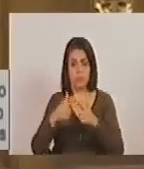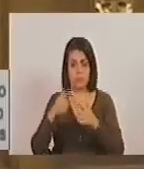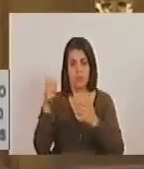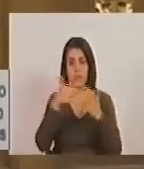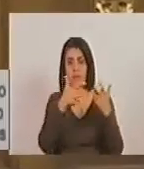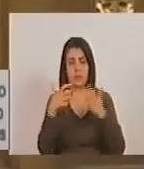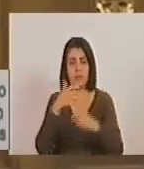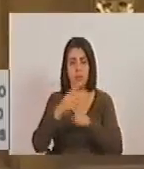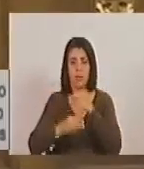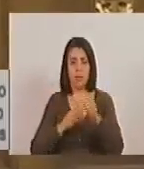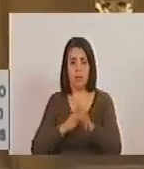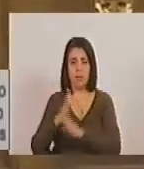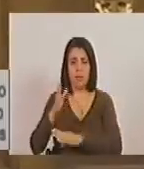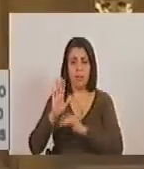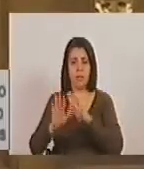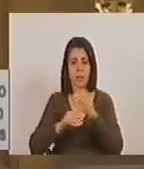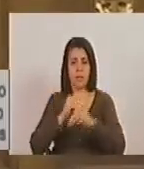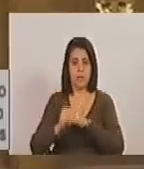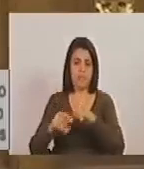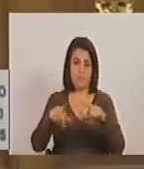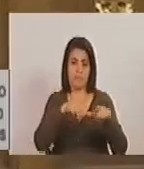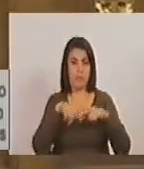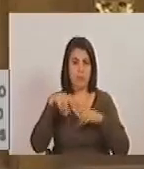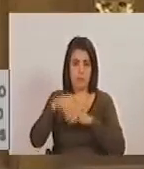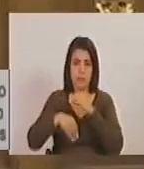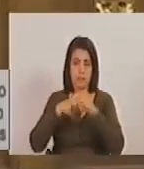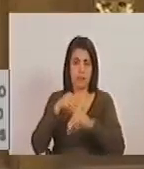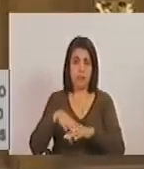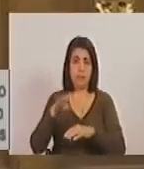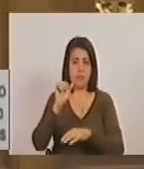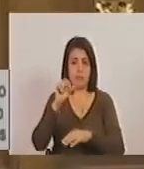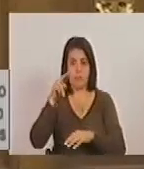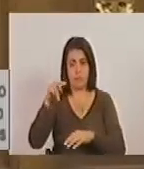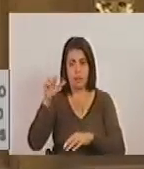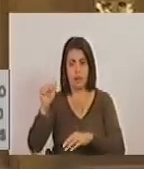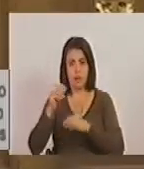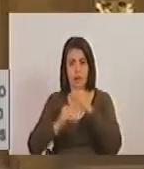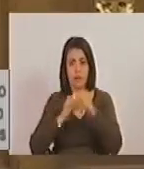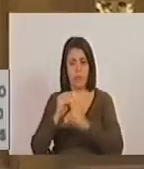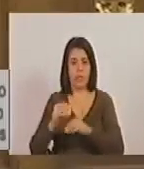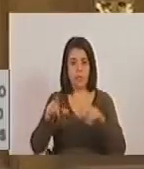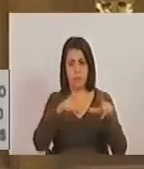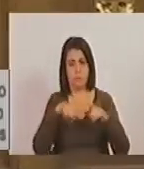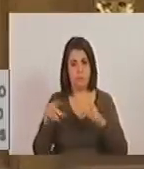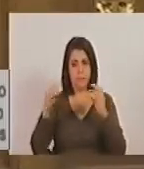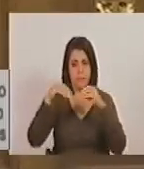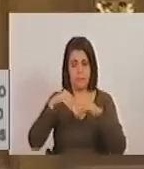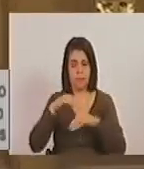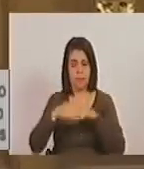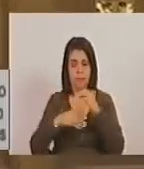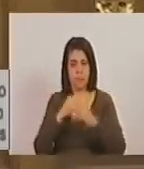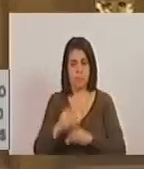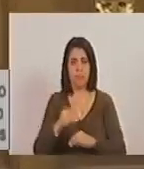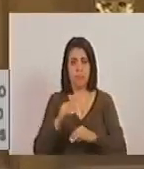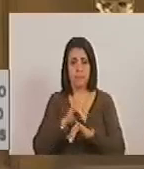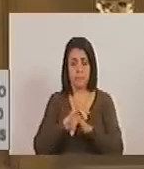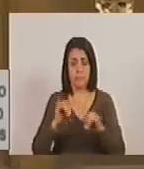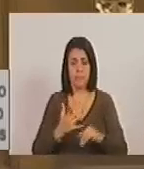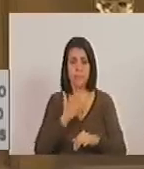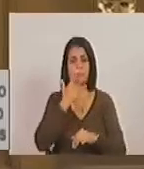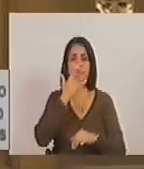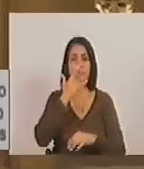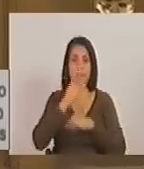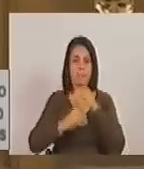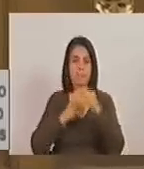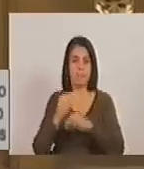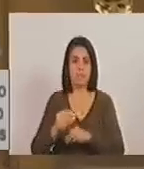por la independencia y la soberanía de la patria. Asimismo, Ana María Campos y Domitila Flores representan la actuación valiente y aguerrida